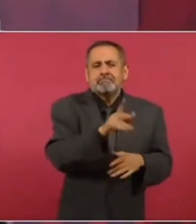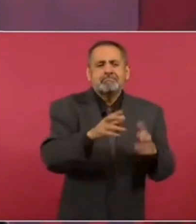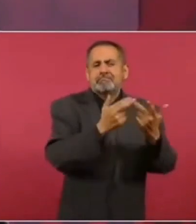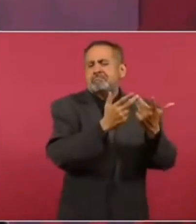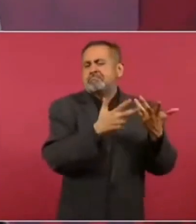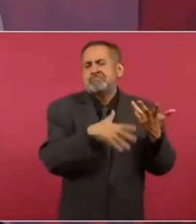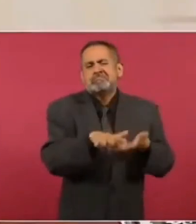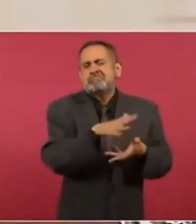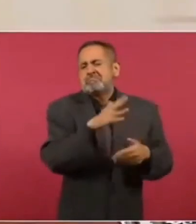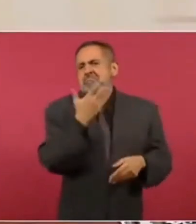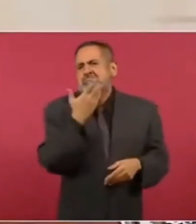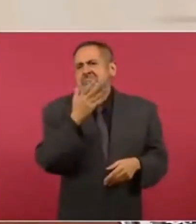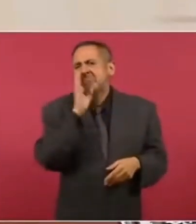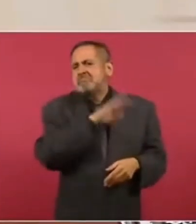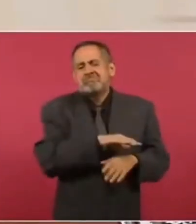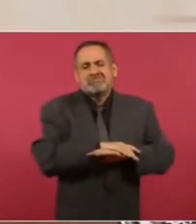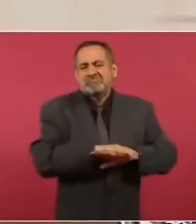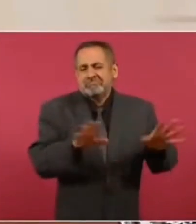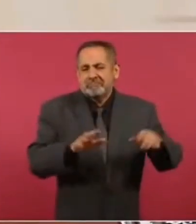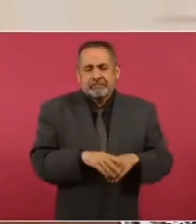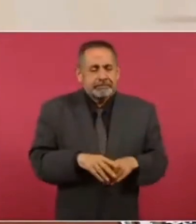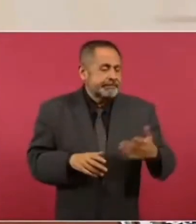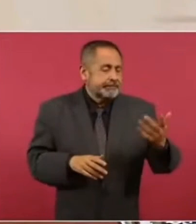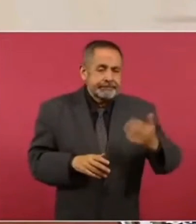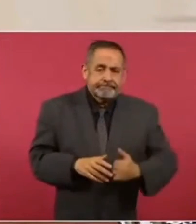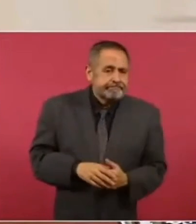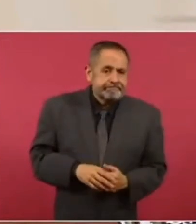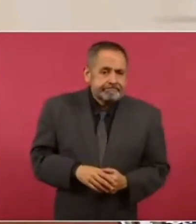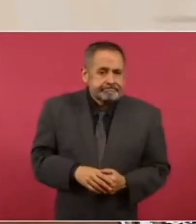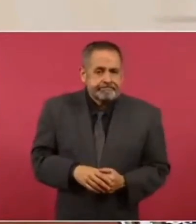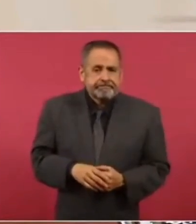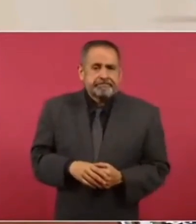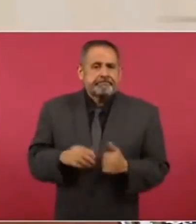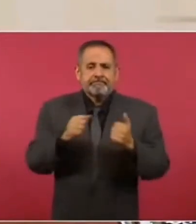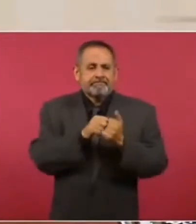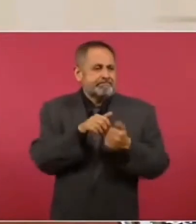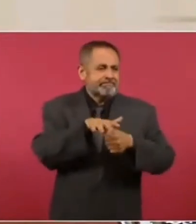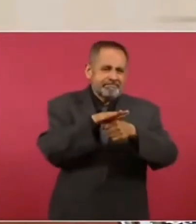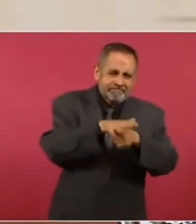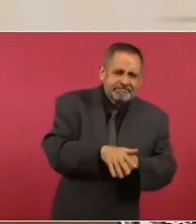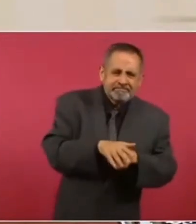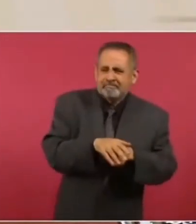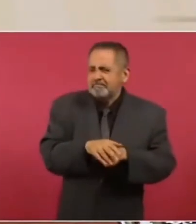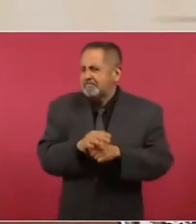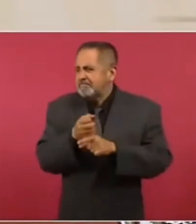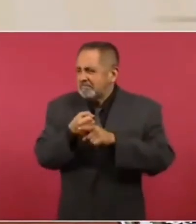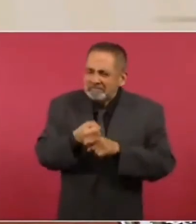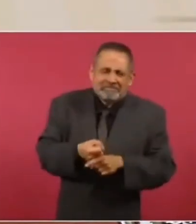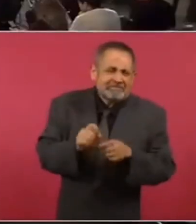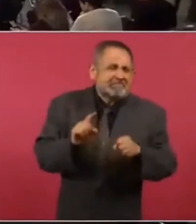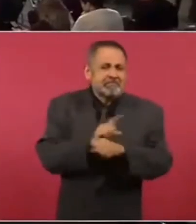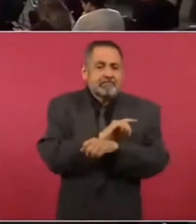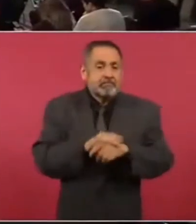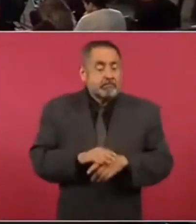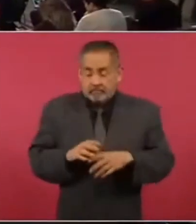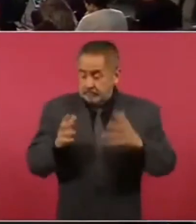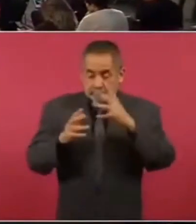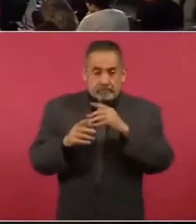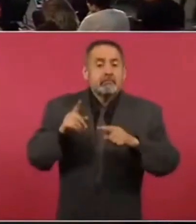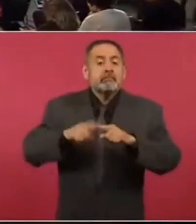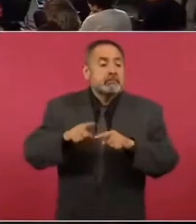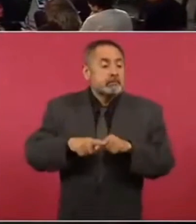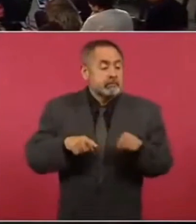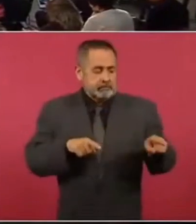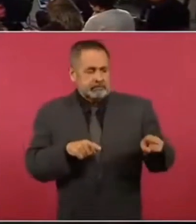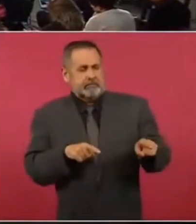Y además con muchas presiones, con represión, se suicidó también